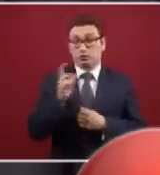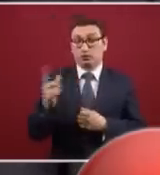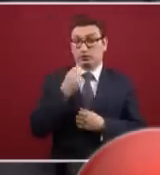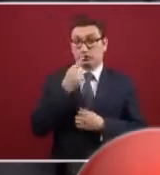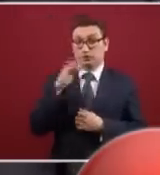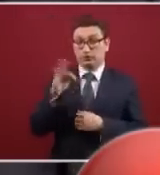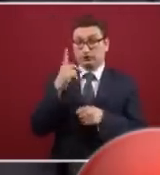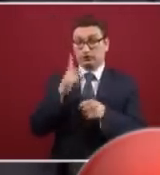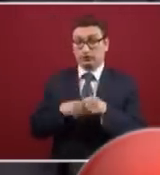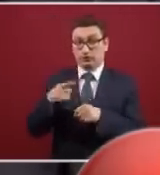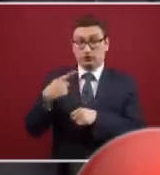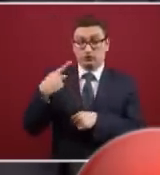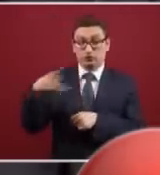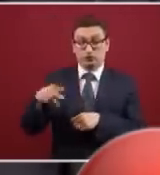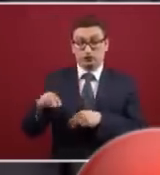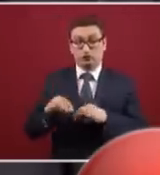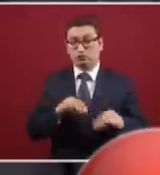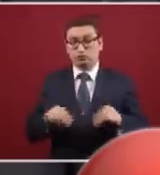Federal?